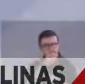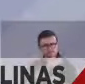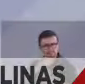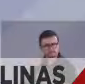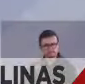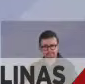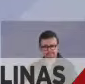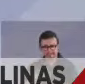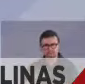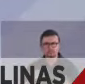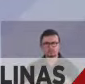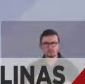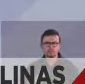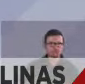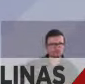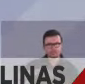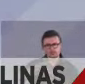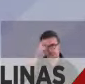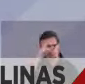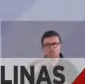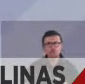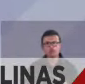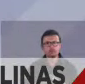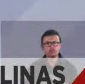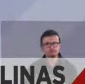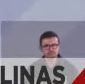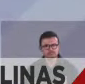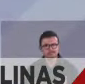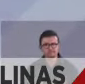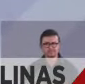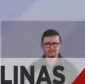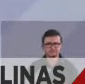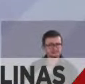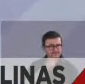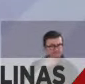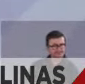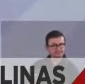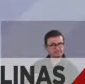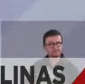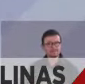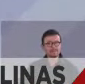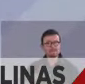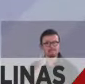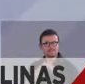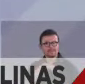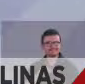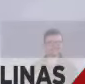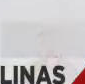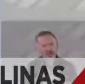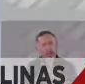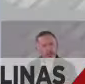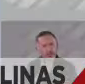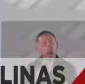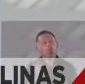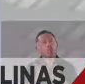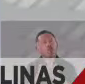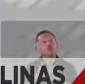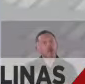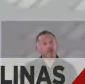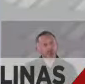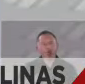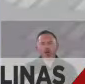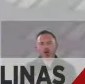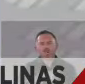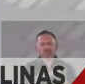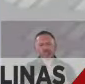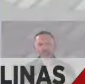disminución. La ciudadanía hoy, por más que digan lo que digan, se siente más segura que en el 2018. Entrados en el